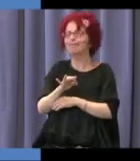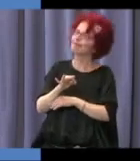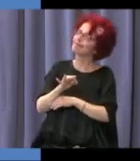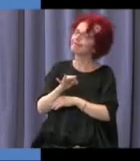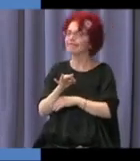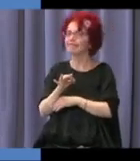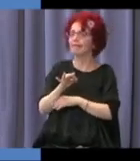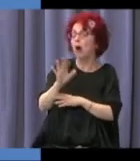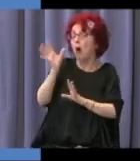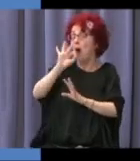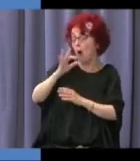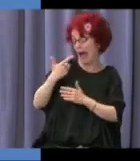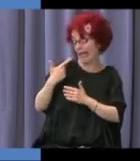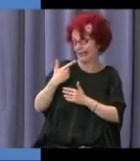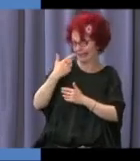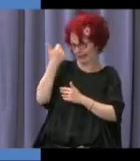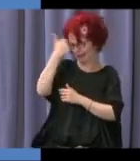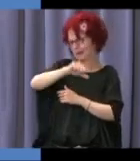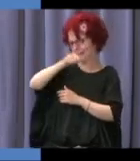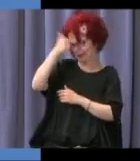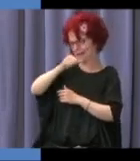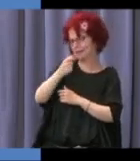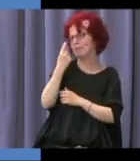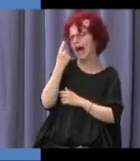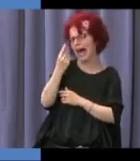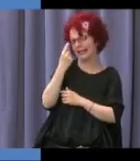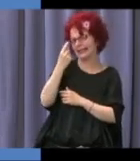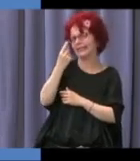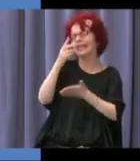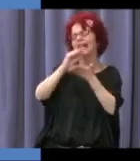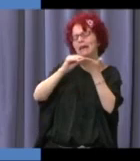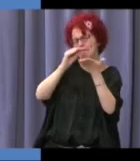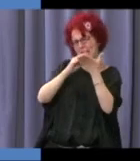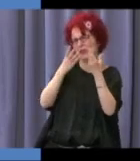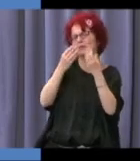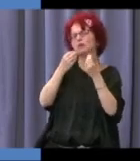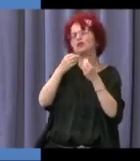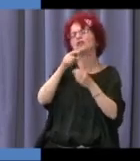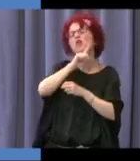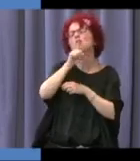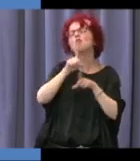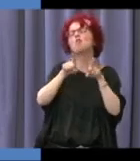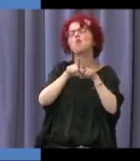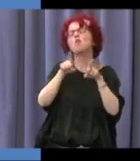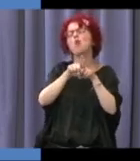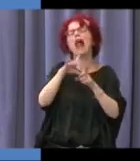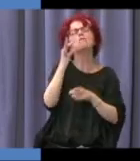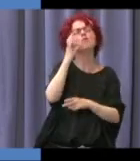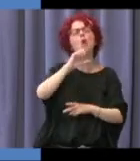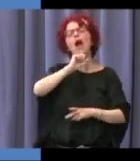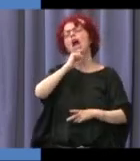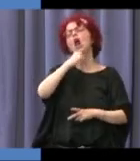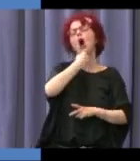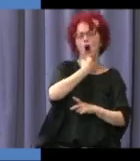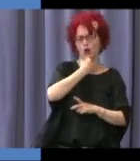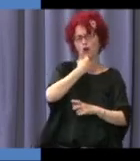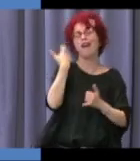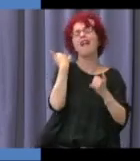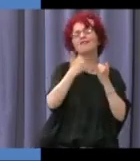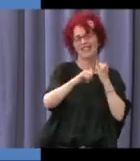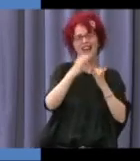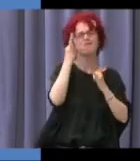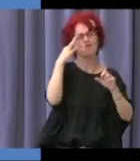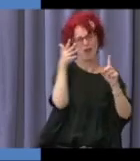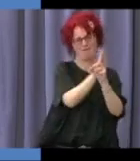bueno, y que ha sido machista, y muchas veces hasta misógina. Y muchas veces que ha promocionado, como vamos a ver, incluso la violencia de género, y que está puesto en